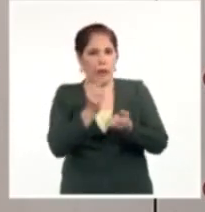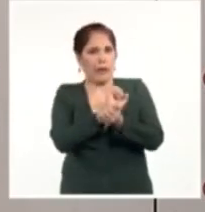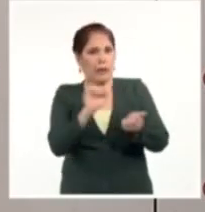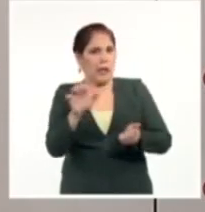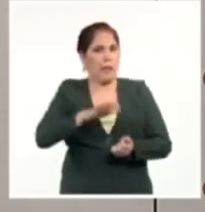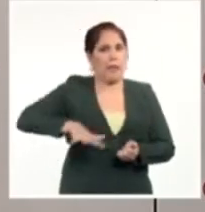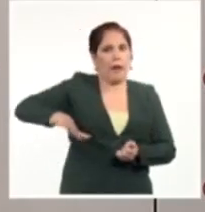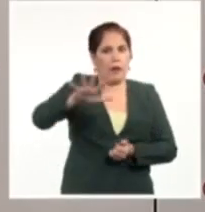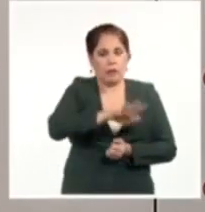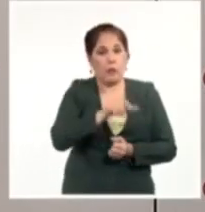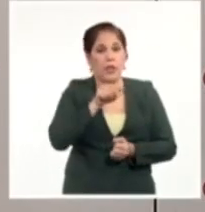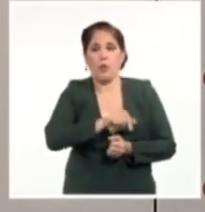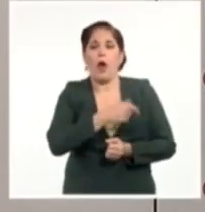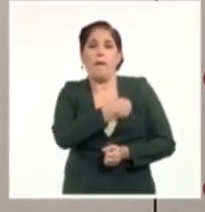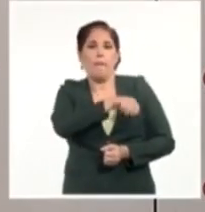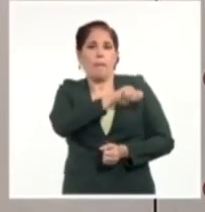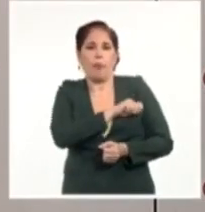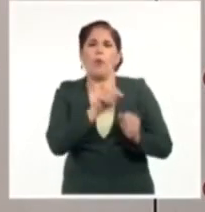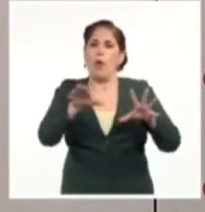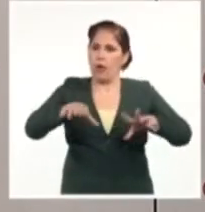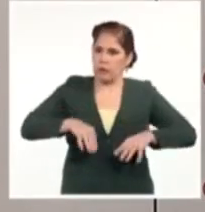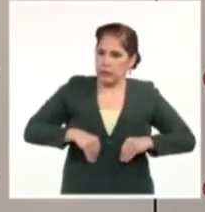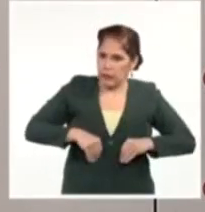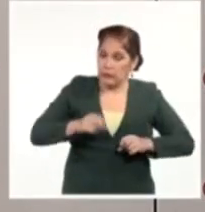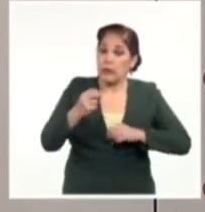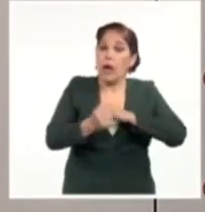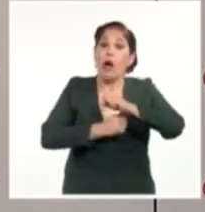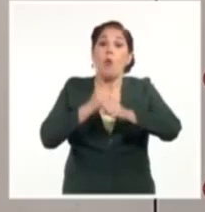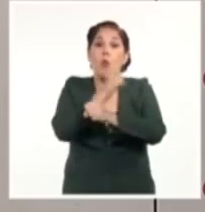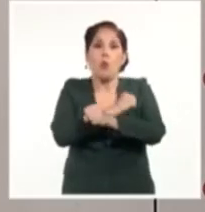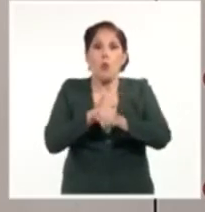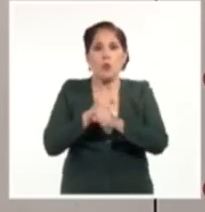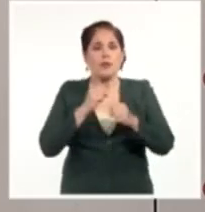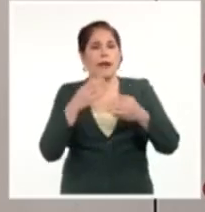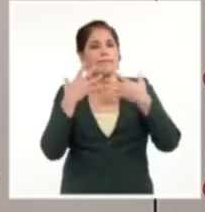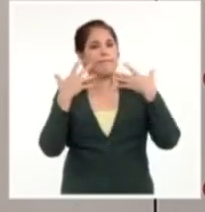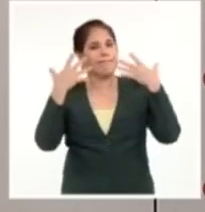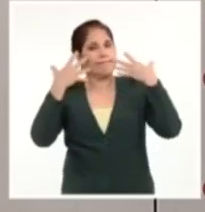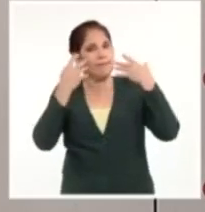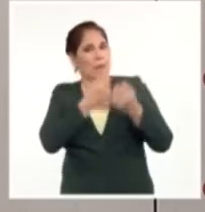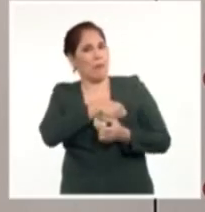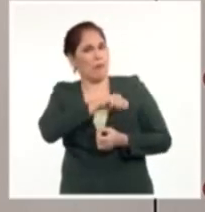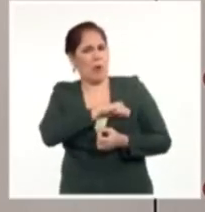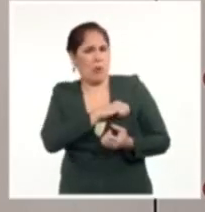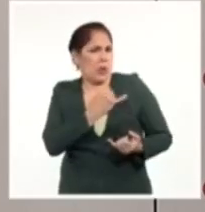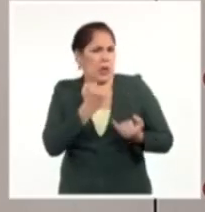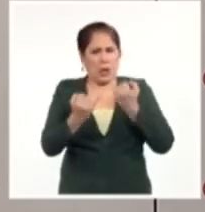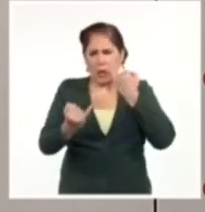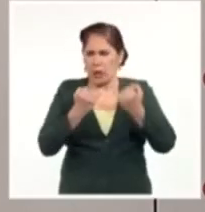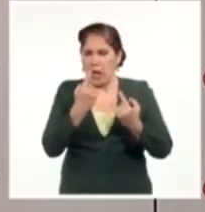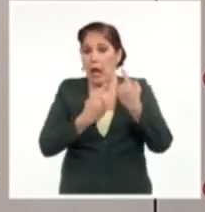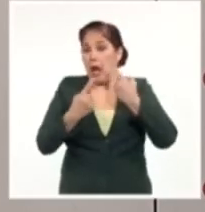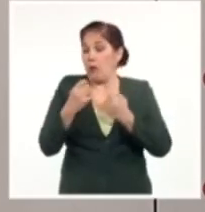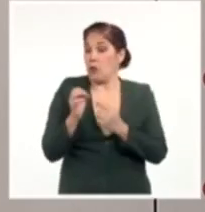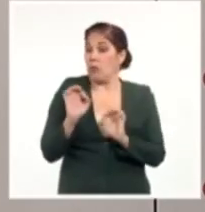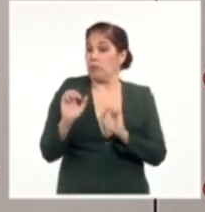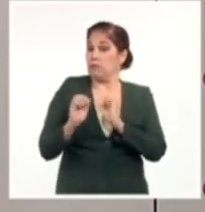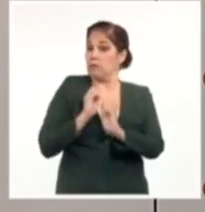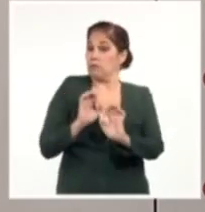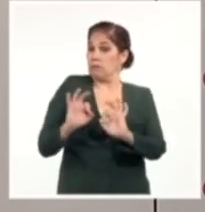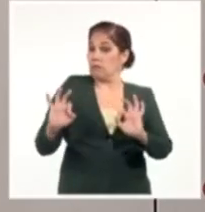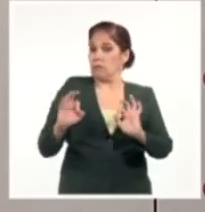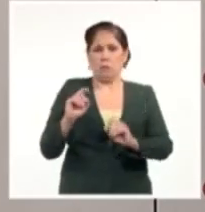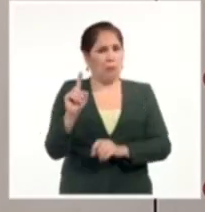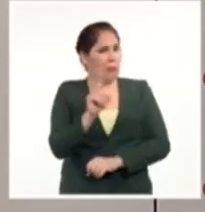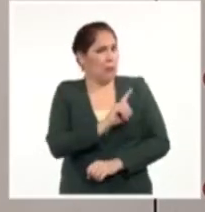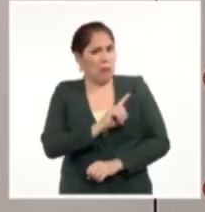vez juega con el populismo, haciendo uso de una innata simpatía. No se interesa por sobresalir demasiado en espacios